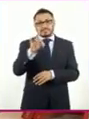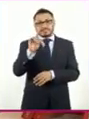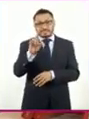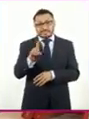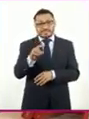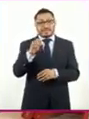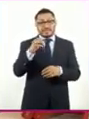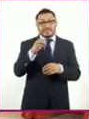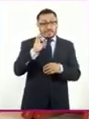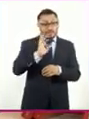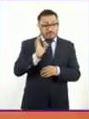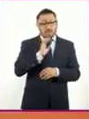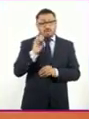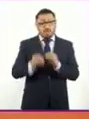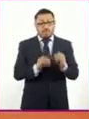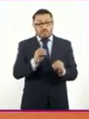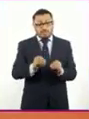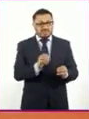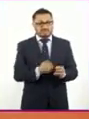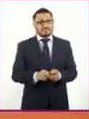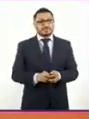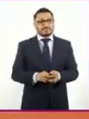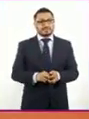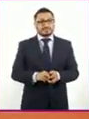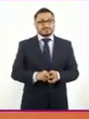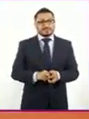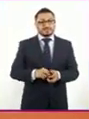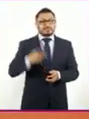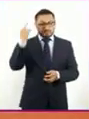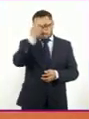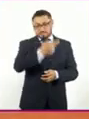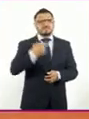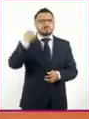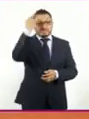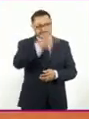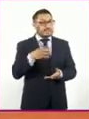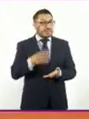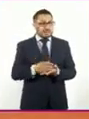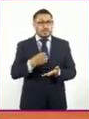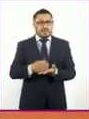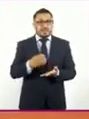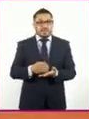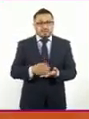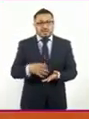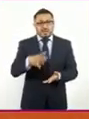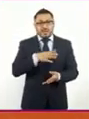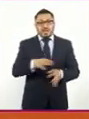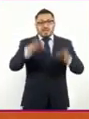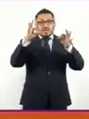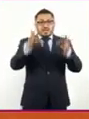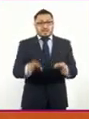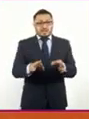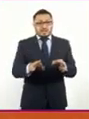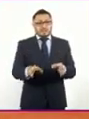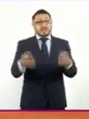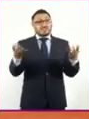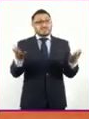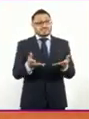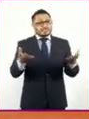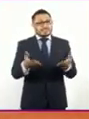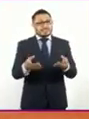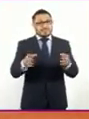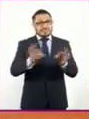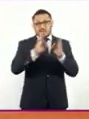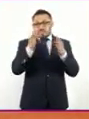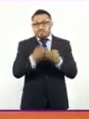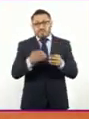y después del proceso. Podría revisarse que los cuadernos tengan el tamaño, diseño, tipo